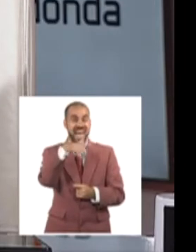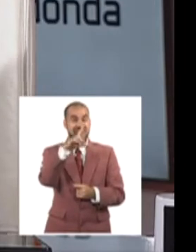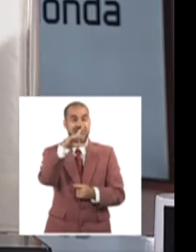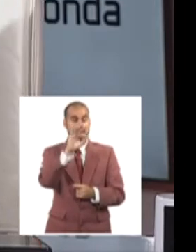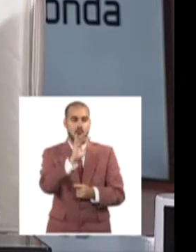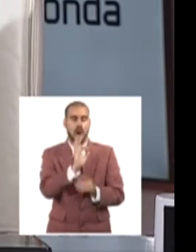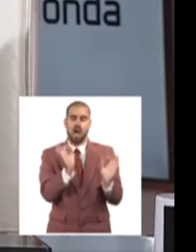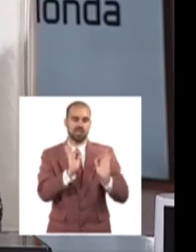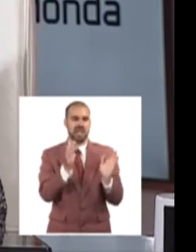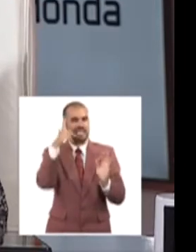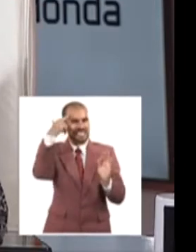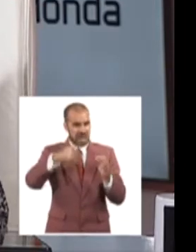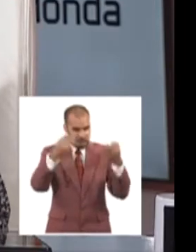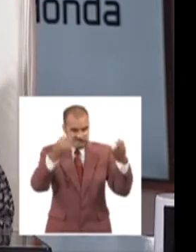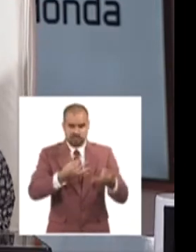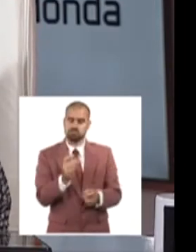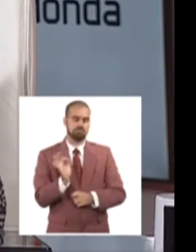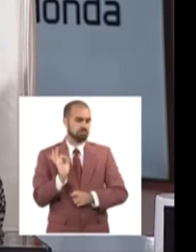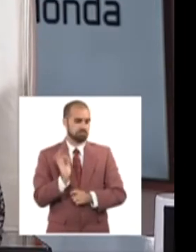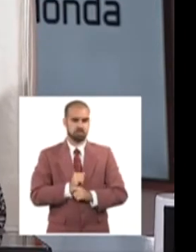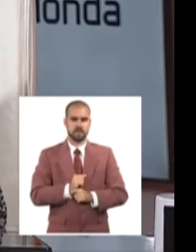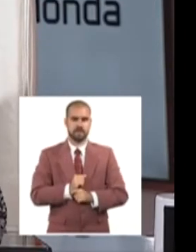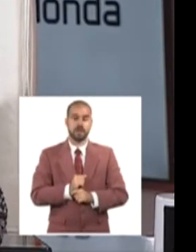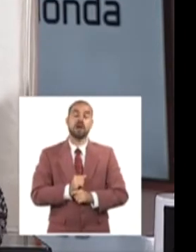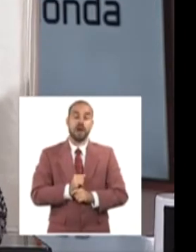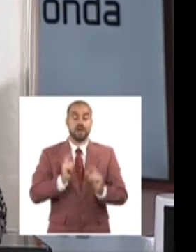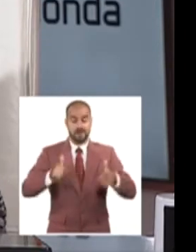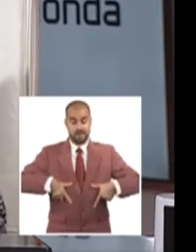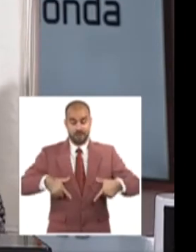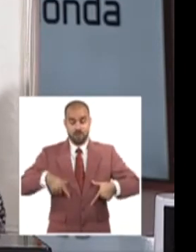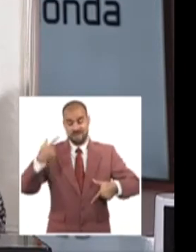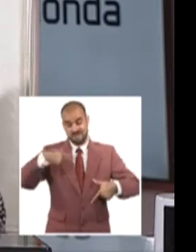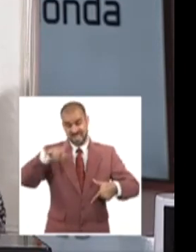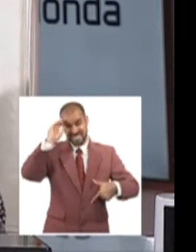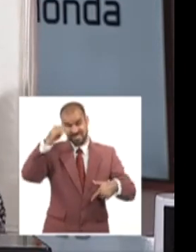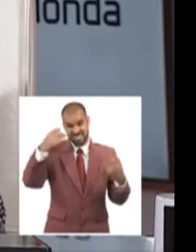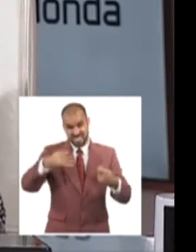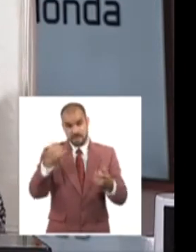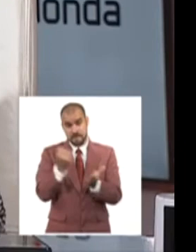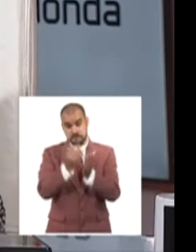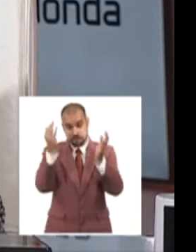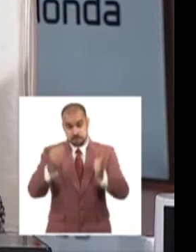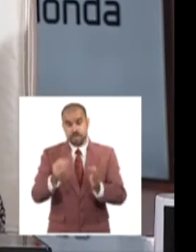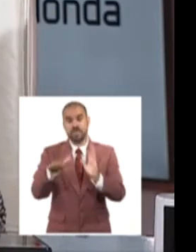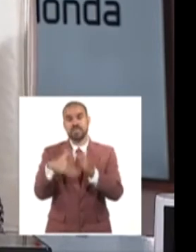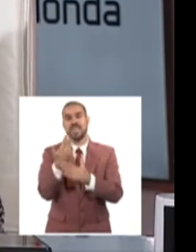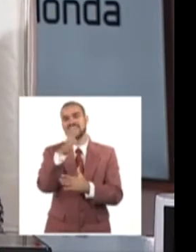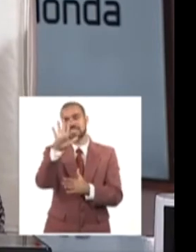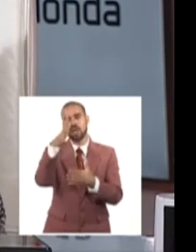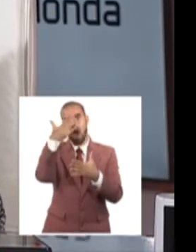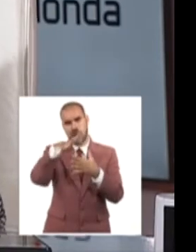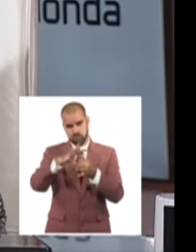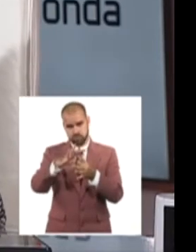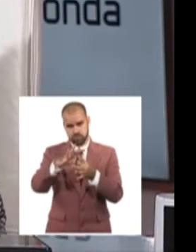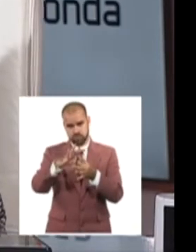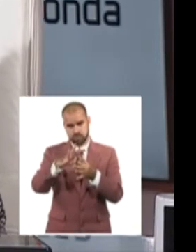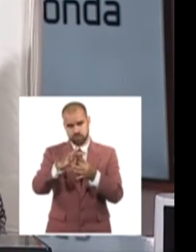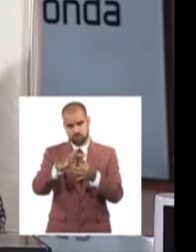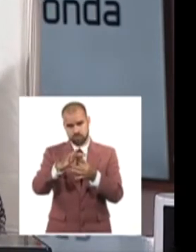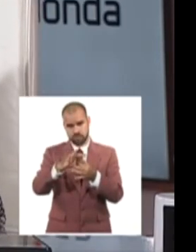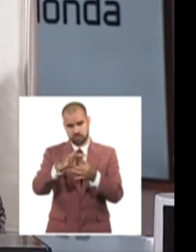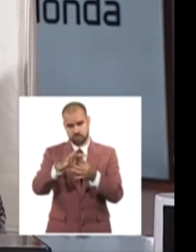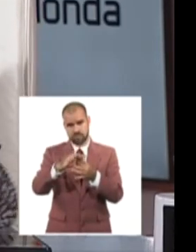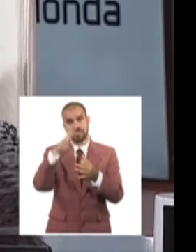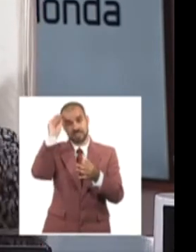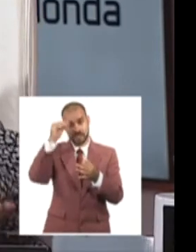campaña en los candidatos deben presentar oficialmente sus candidaturas a partir del día 5 de agosto 11-s es la fecha límite para presentar